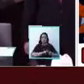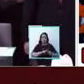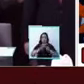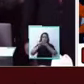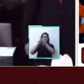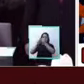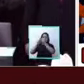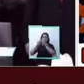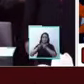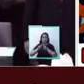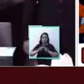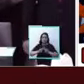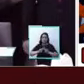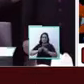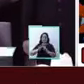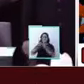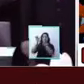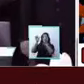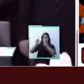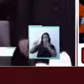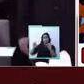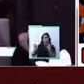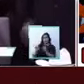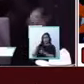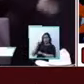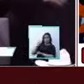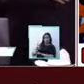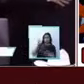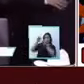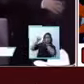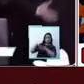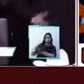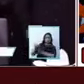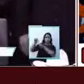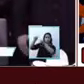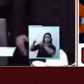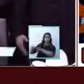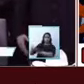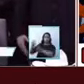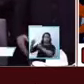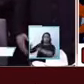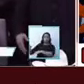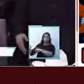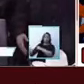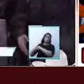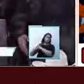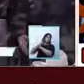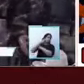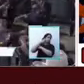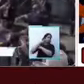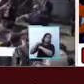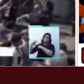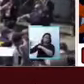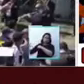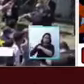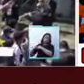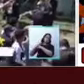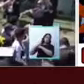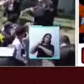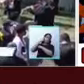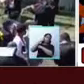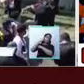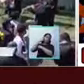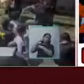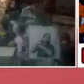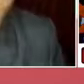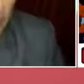entráramos mientras nos comunicamos, porque puede haber sido problemas problema de comunicación, de la batería o algo. Podemos escuchar